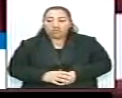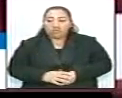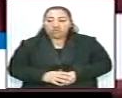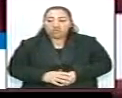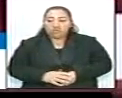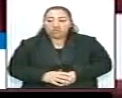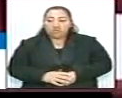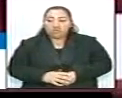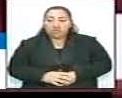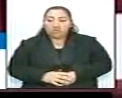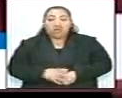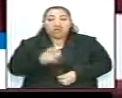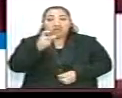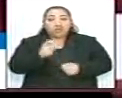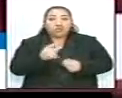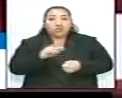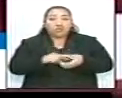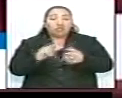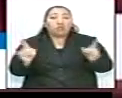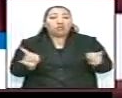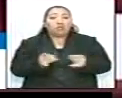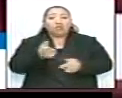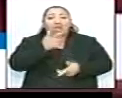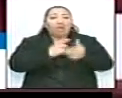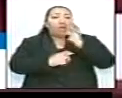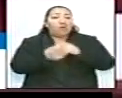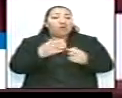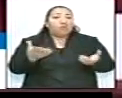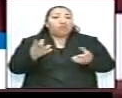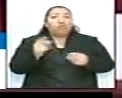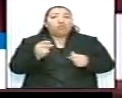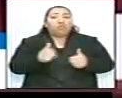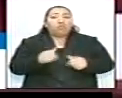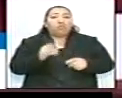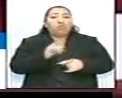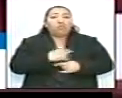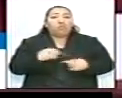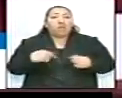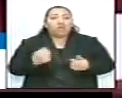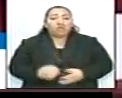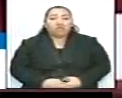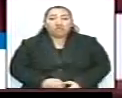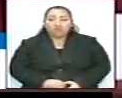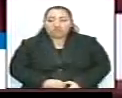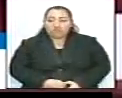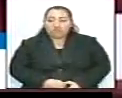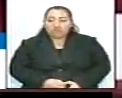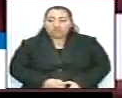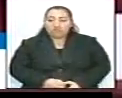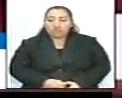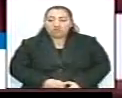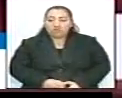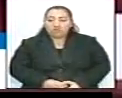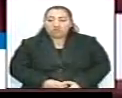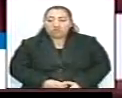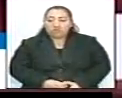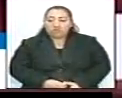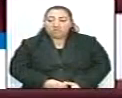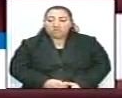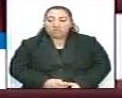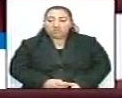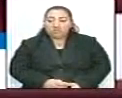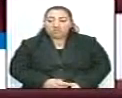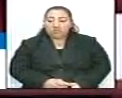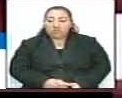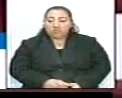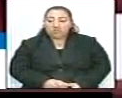Simplemente las personas estén consumiendo agua no apta para el consumo humano, simplemente no tengan las